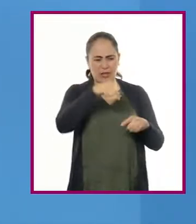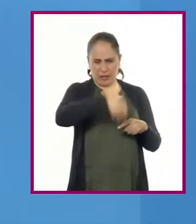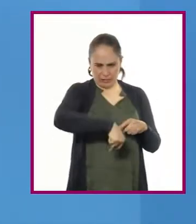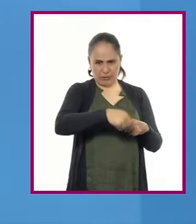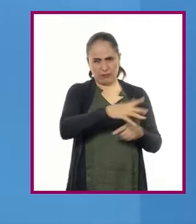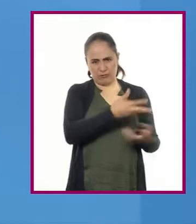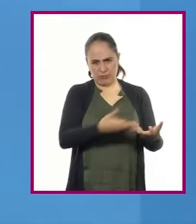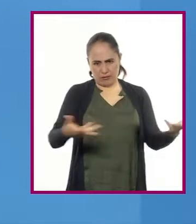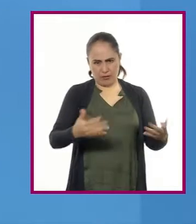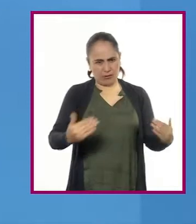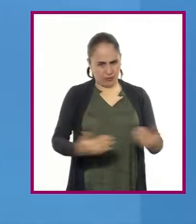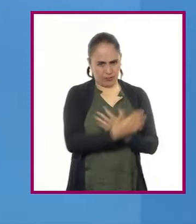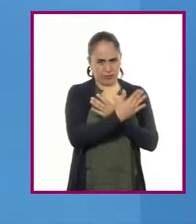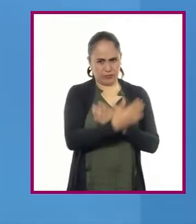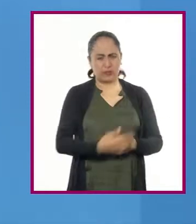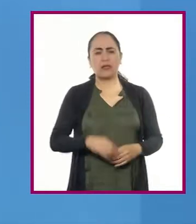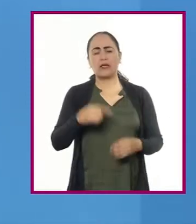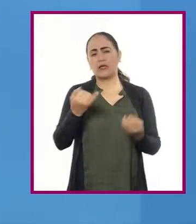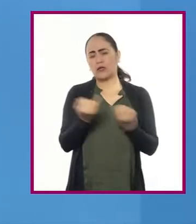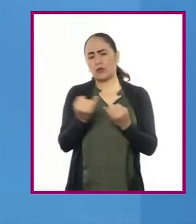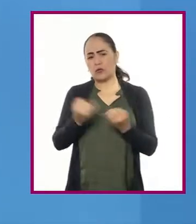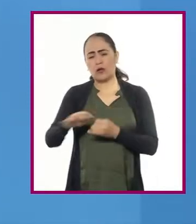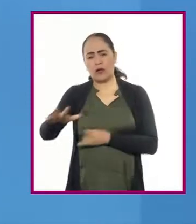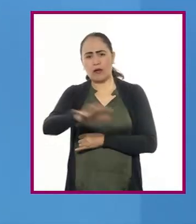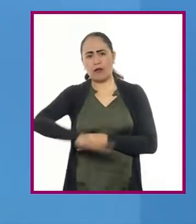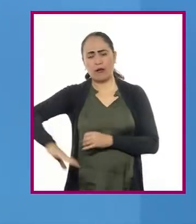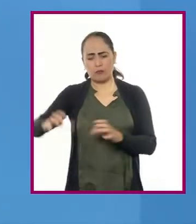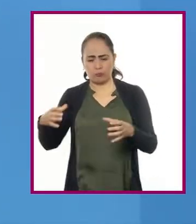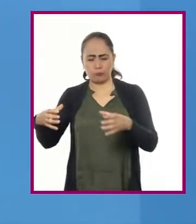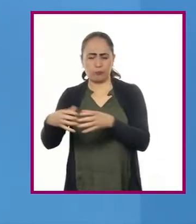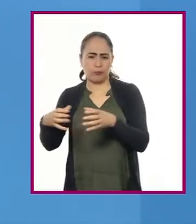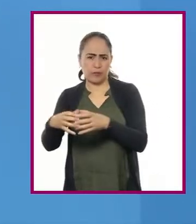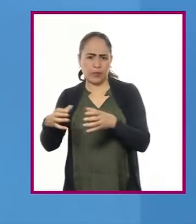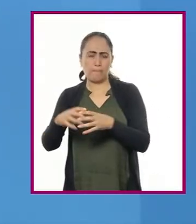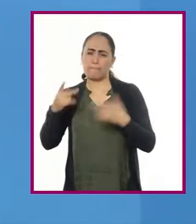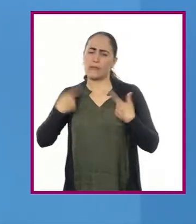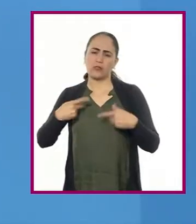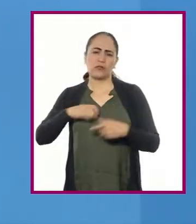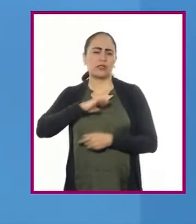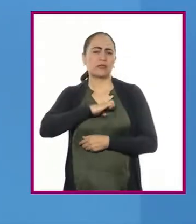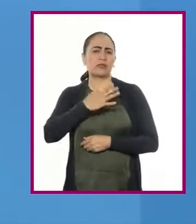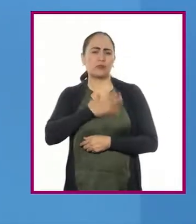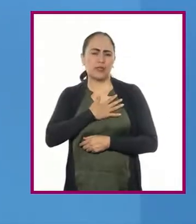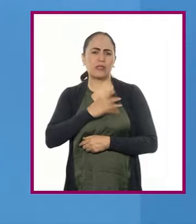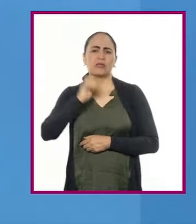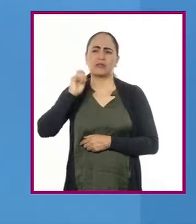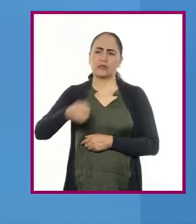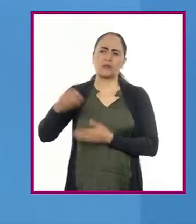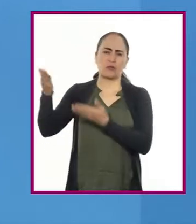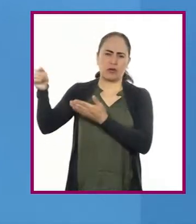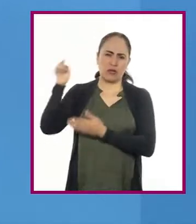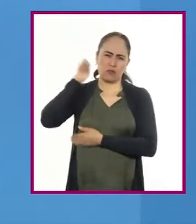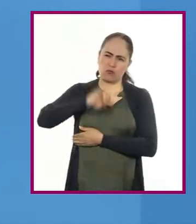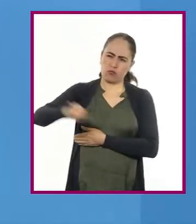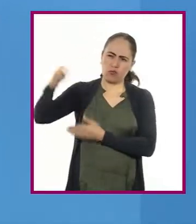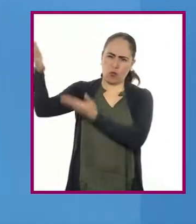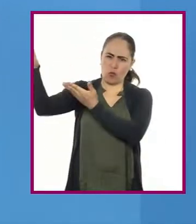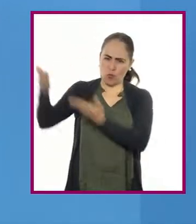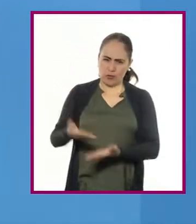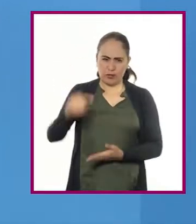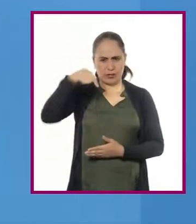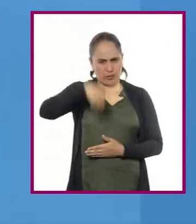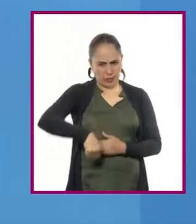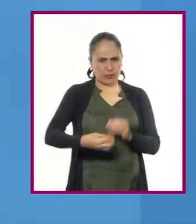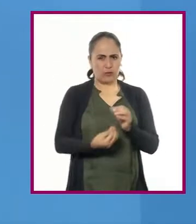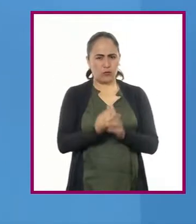tierras y una república de españoles, formada por aquellas personas llegadas desde la península a vivir en la